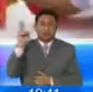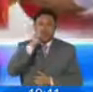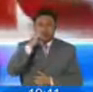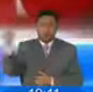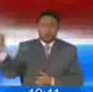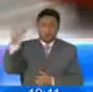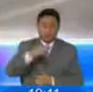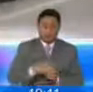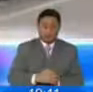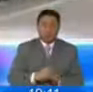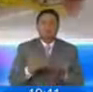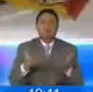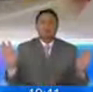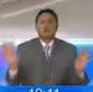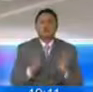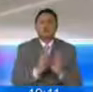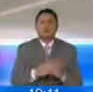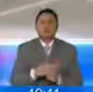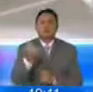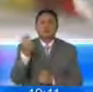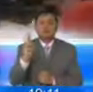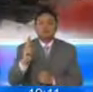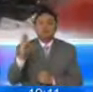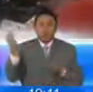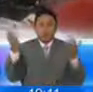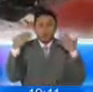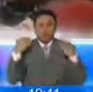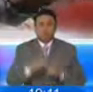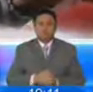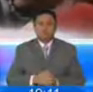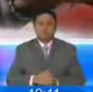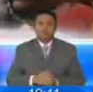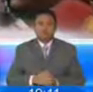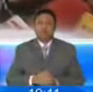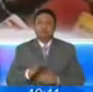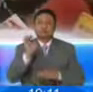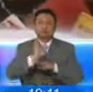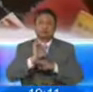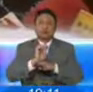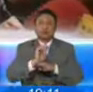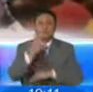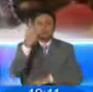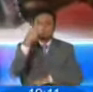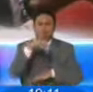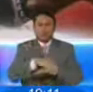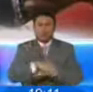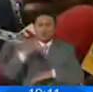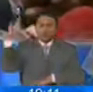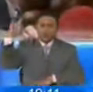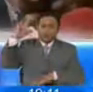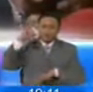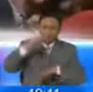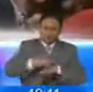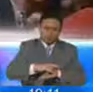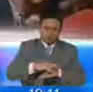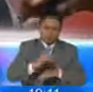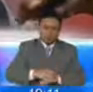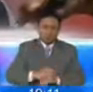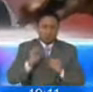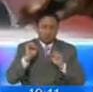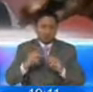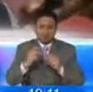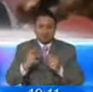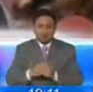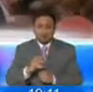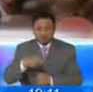junio y se concentrará en el suburbio de Guayaquil. Aterriza en el Ecuador a las 2 de la tarde aquí en el aeropuerto. Inmediatamente se traslada